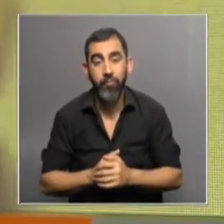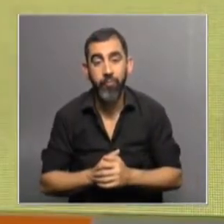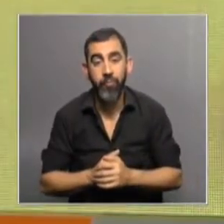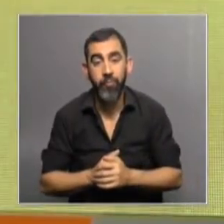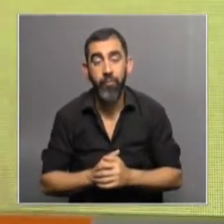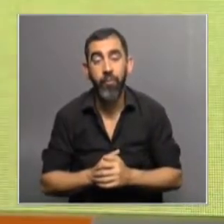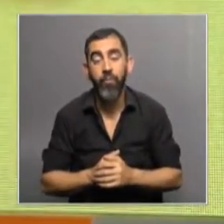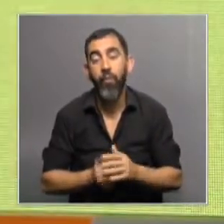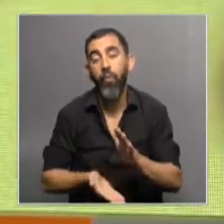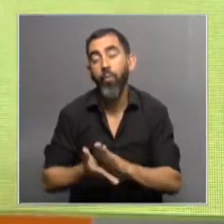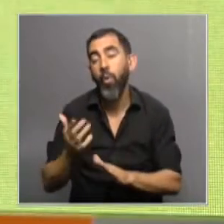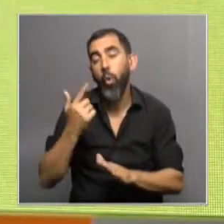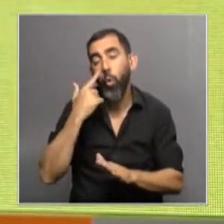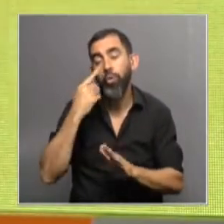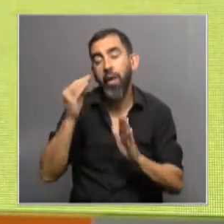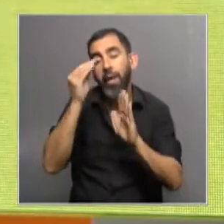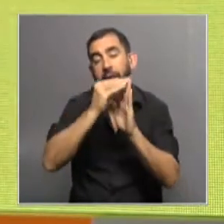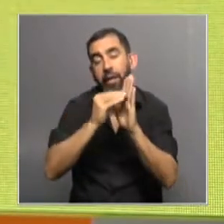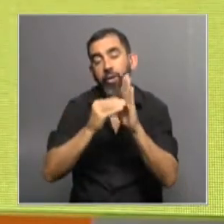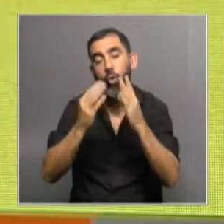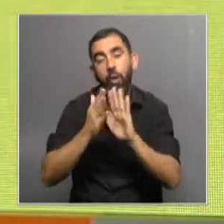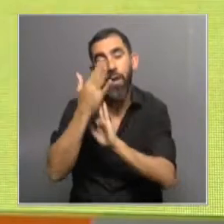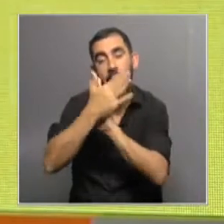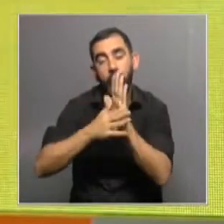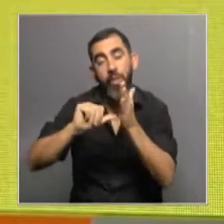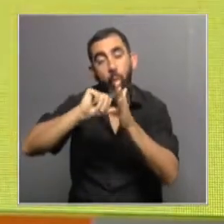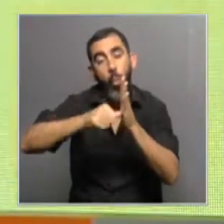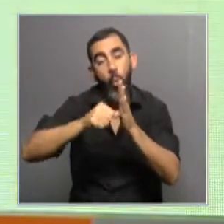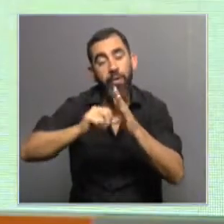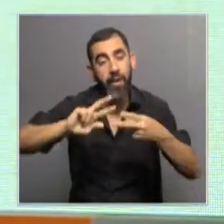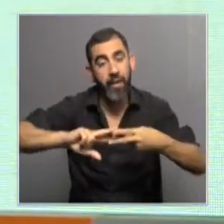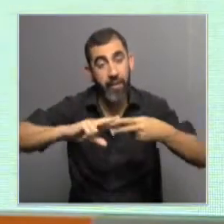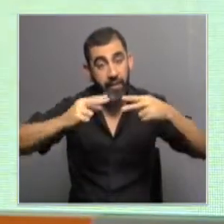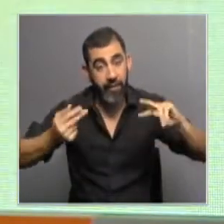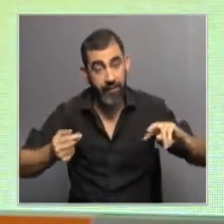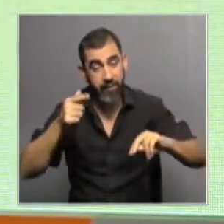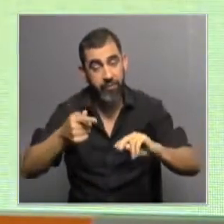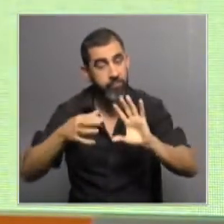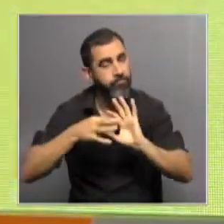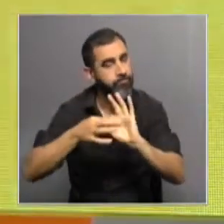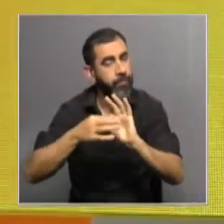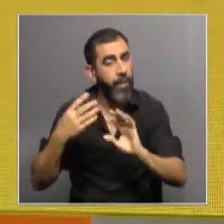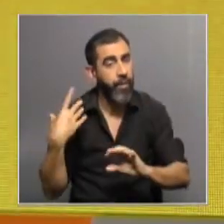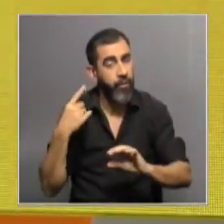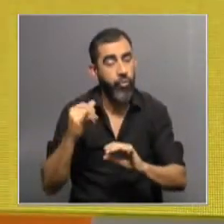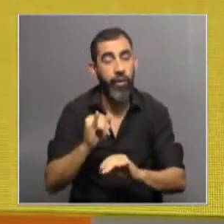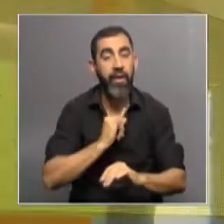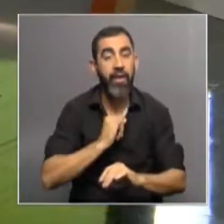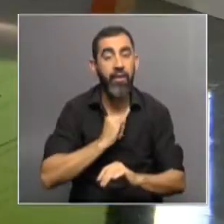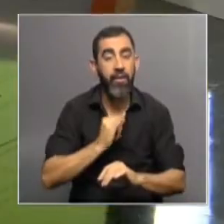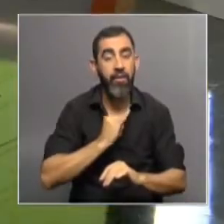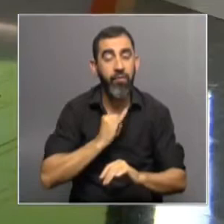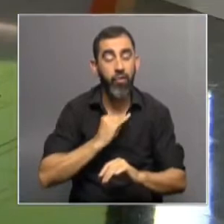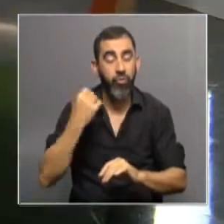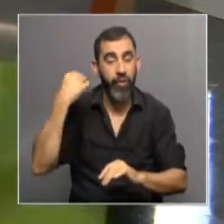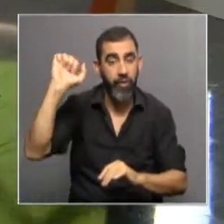conocer el registro nacional de huellas genéticas esta es una dependencia de la dirección de identificación criminal